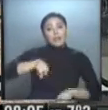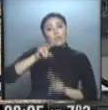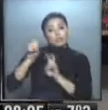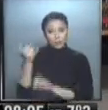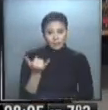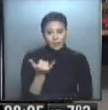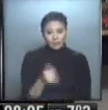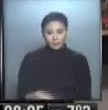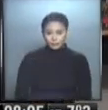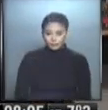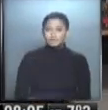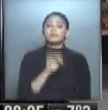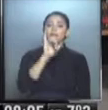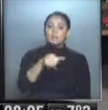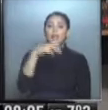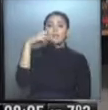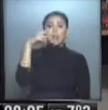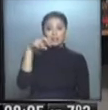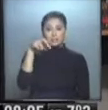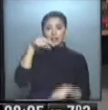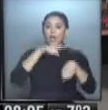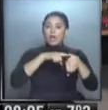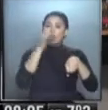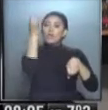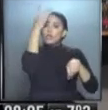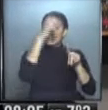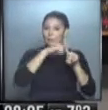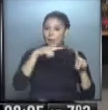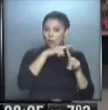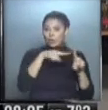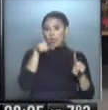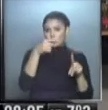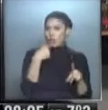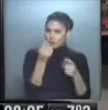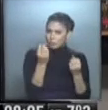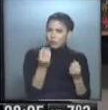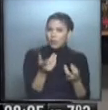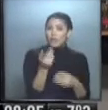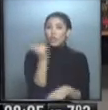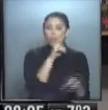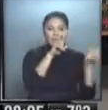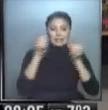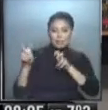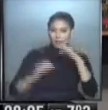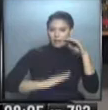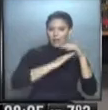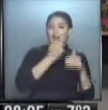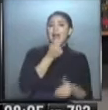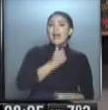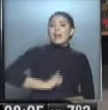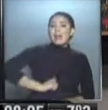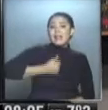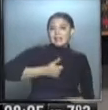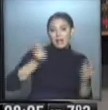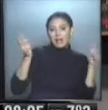fernando es así patricia a partir de las 12 del mediodía vos bien está señalando los dos temas centrales ganancias en la cámara de